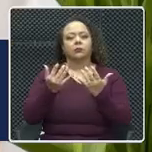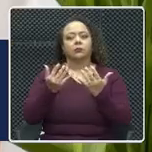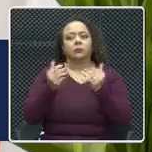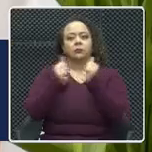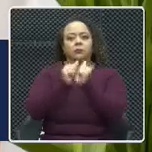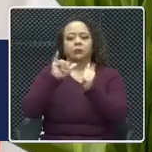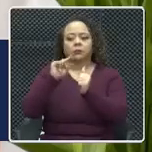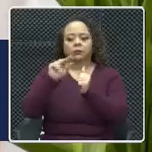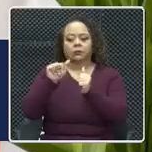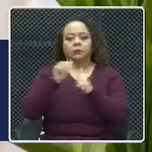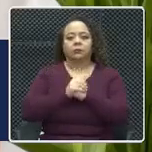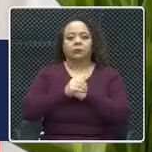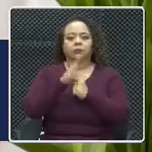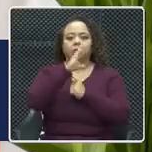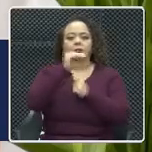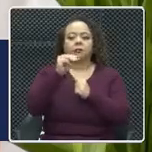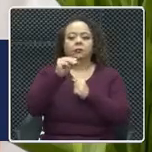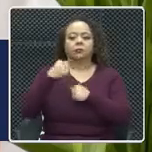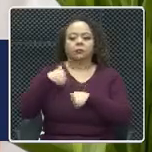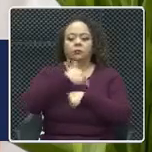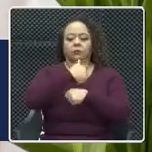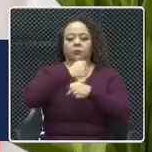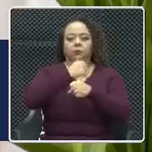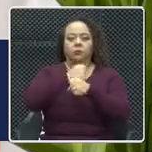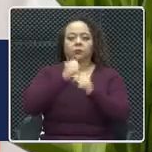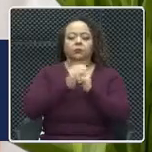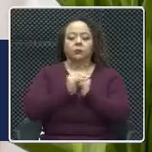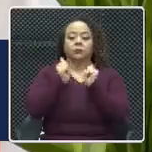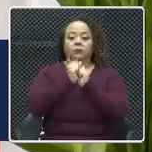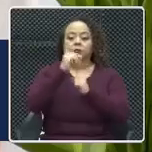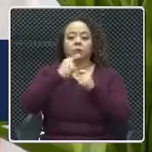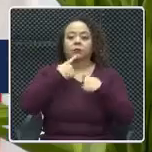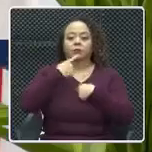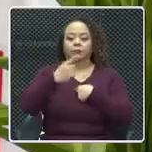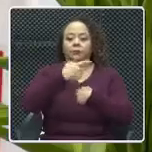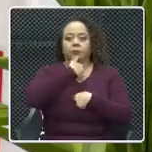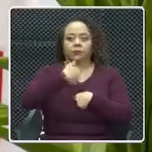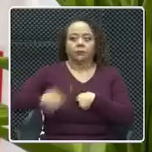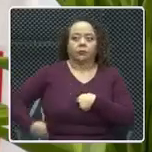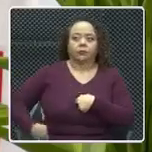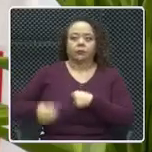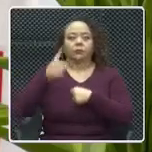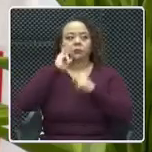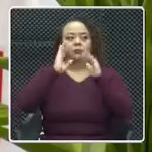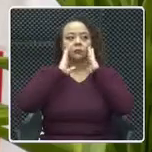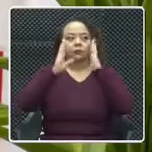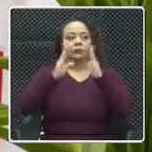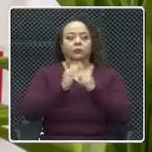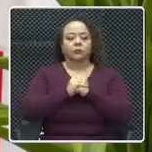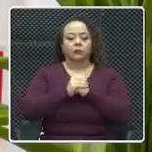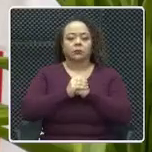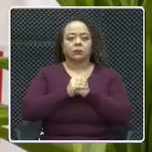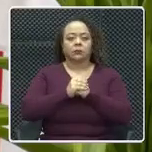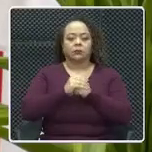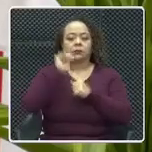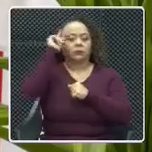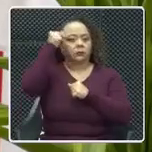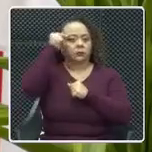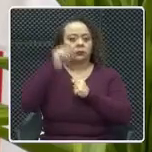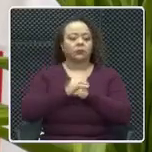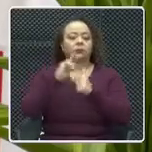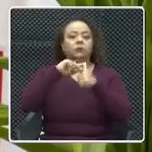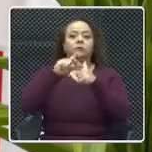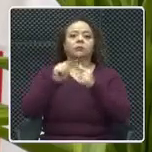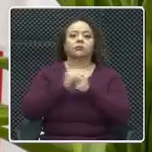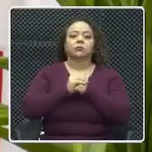el INAH y el Ministerio de Trabajo a través de una directriz presidencial para abordarlo a nivel de gobierno. Así